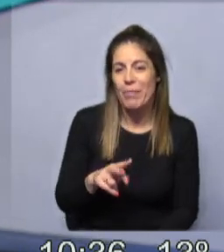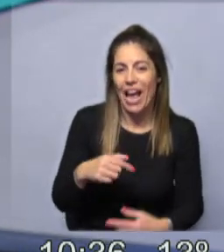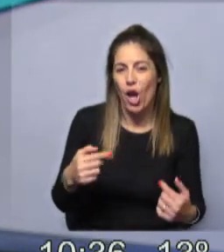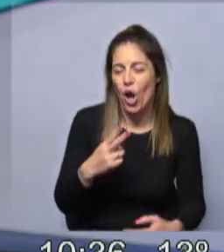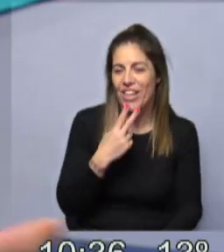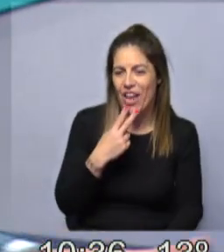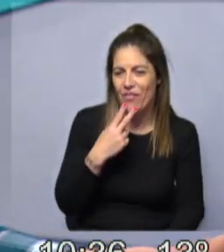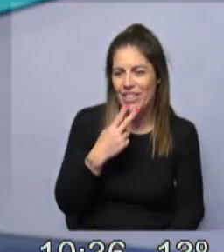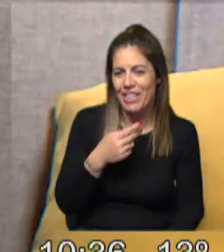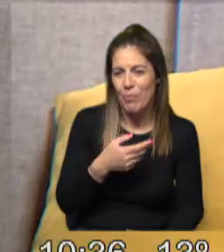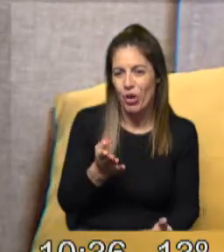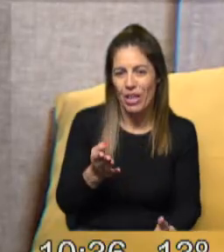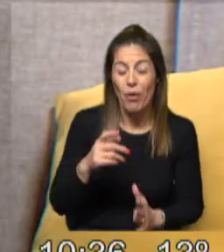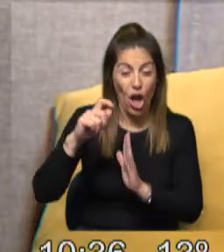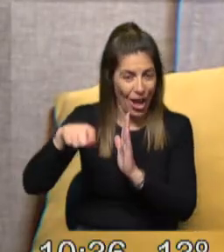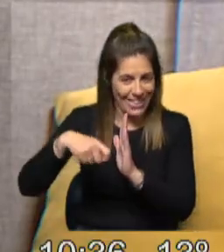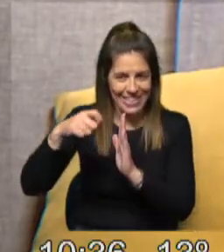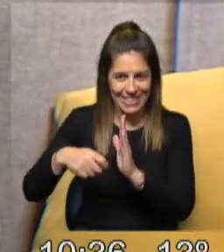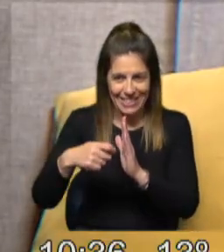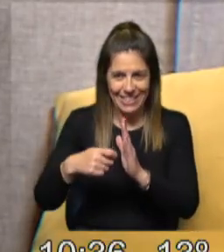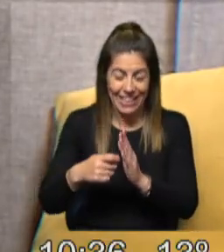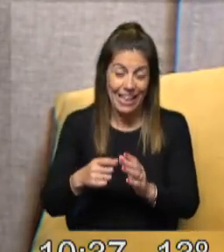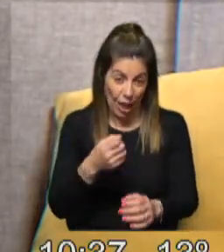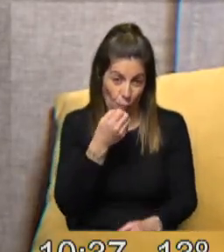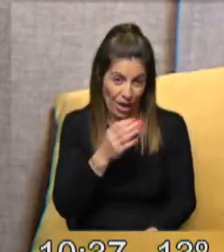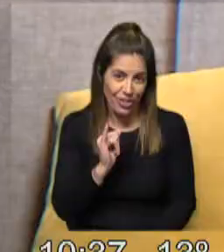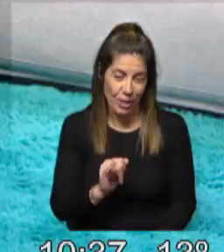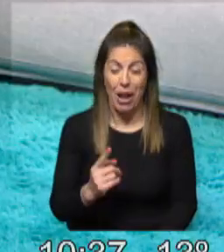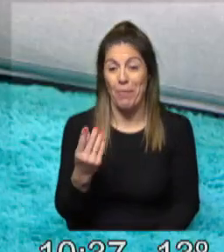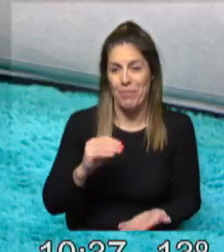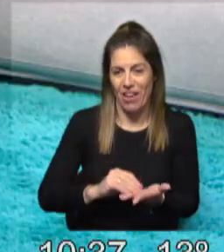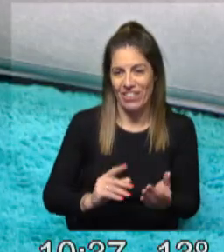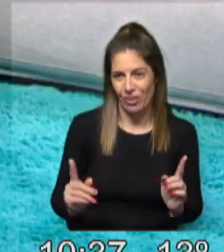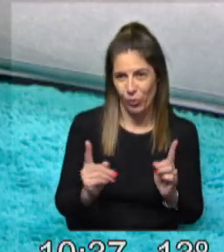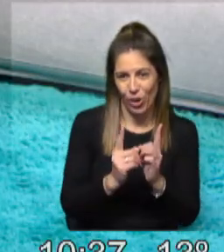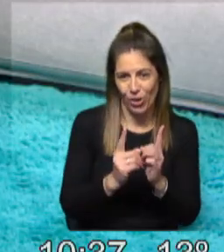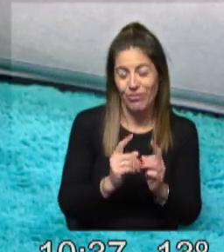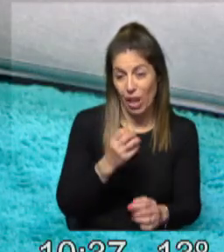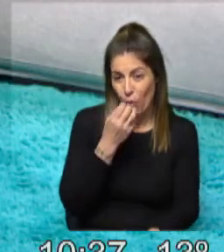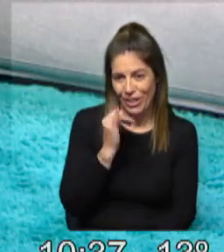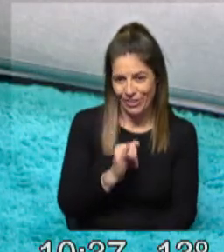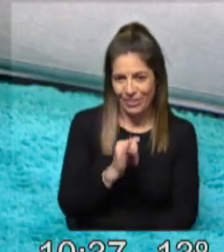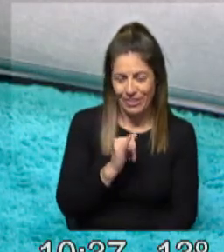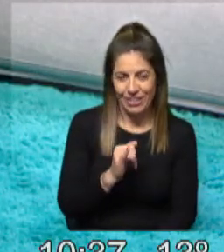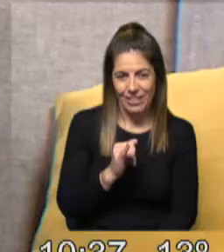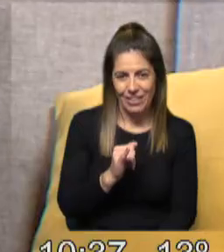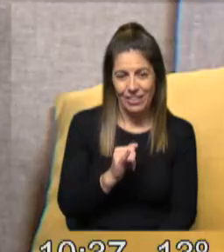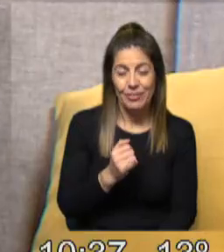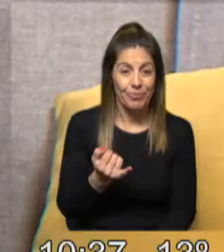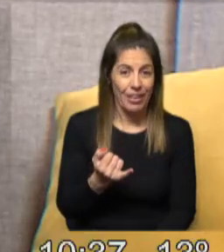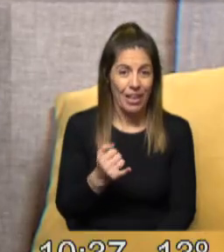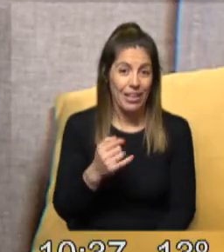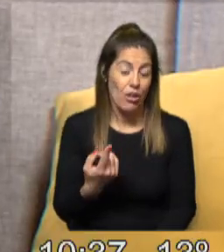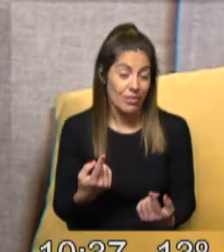poner algo que ya sabes que... El cine es un territorio propicio para las primeras citas. ¿Viste? Para ser hermanito. A ver, y si